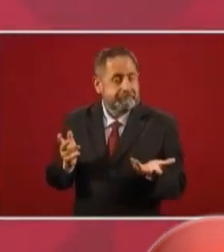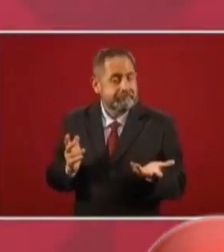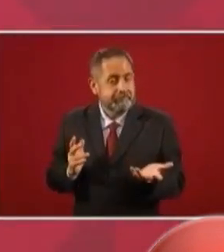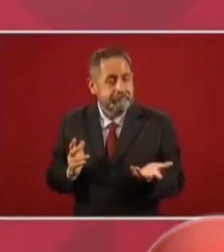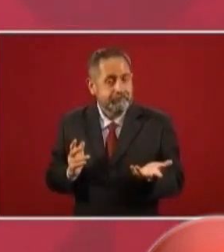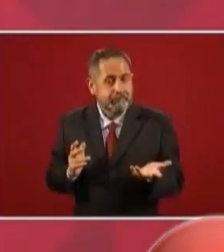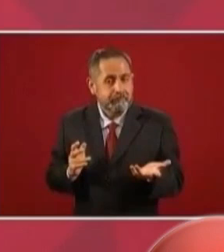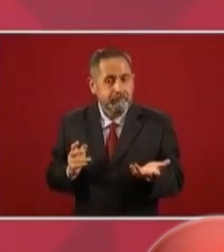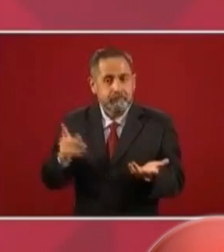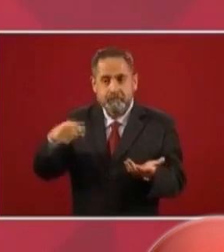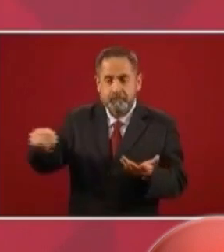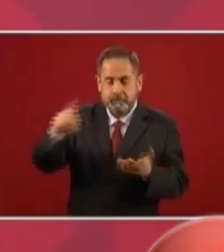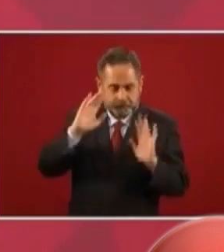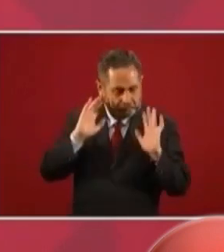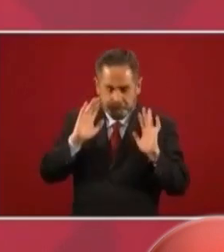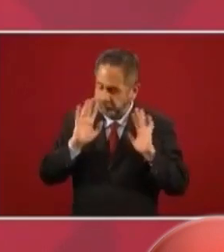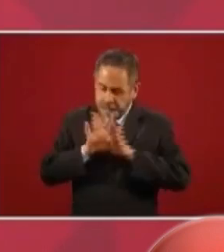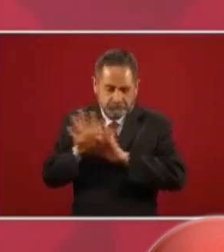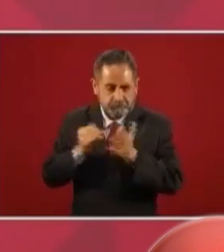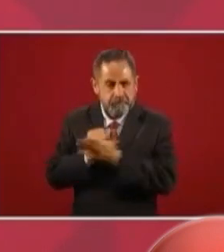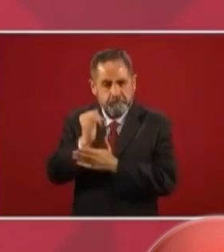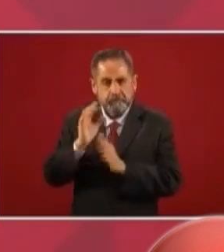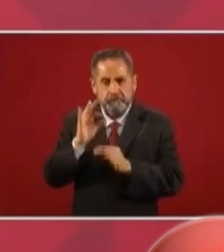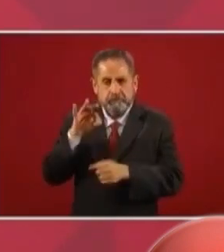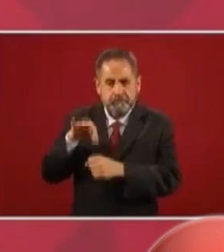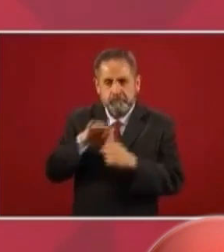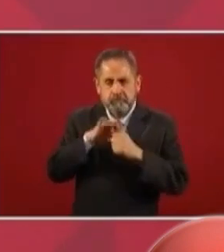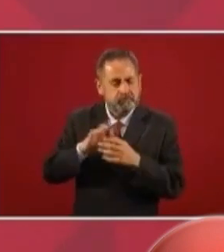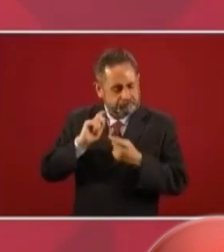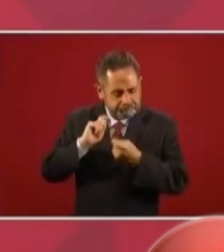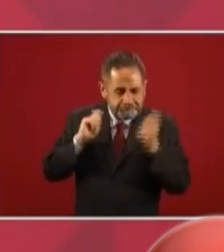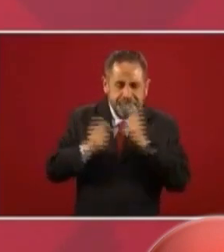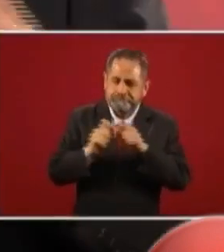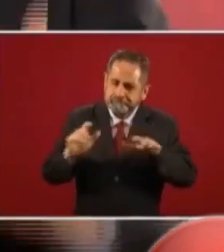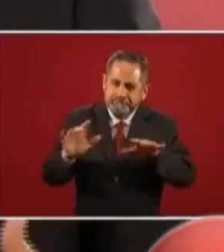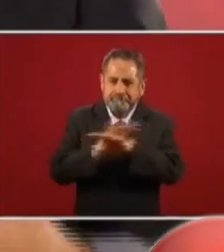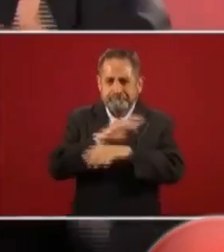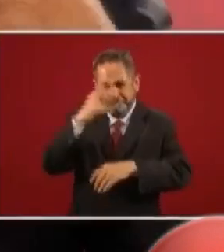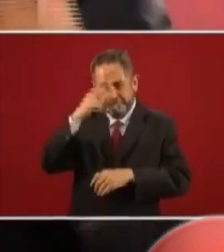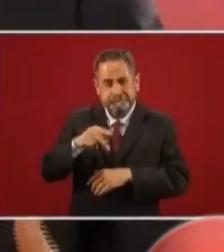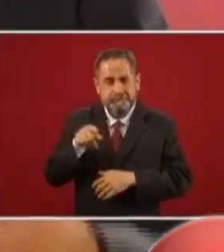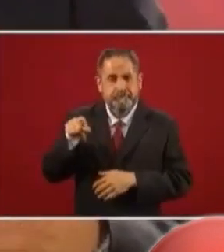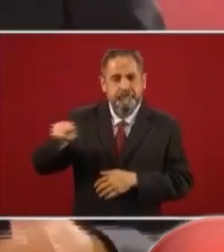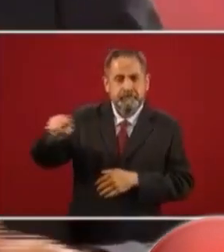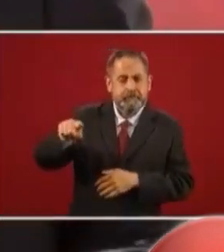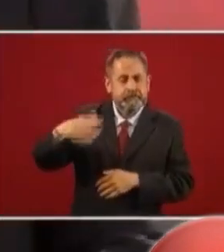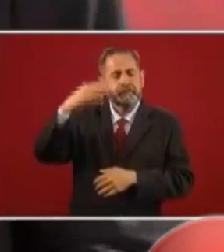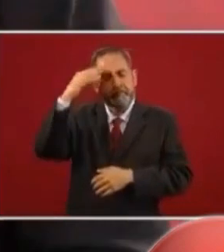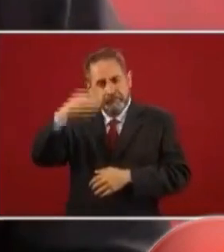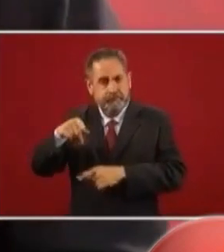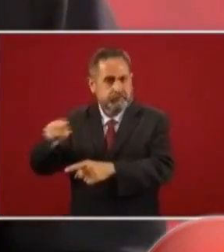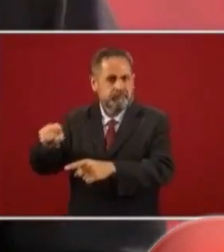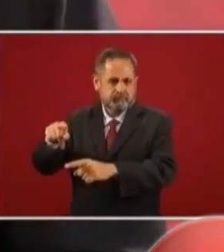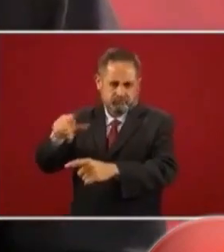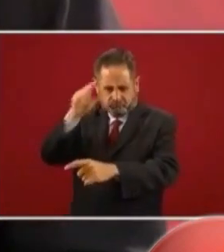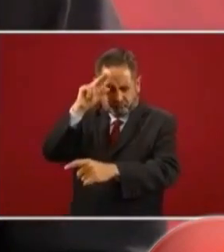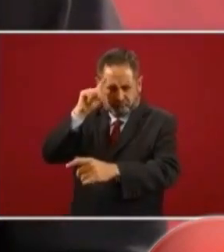porque se aplicara una transformación en México y sabía, porque el pueblo es sabio,